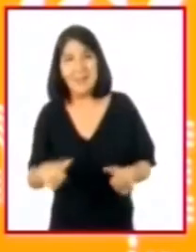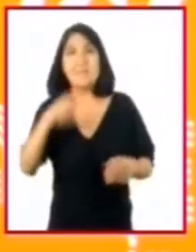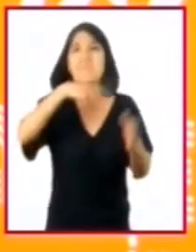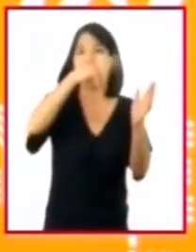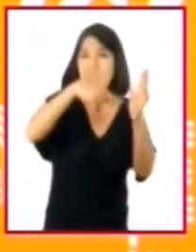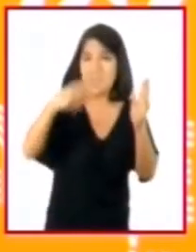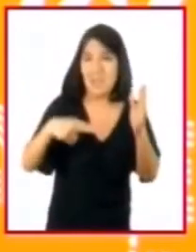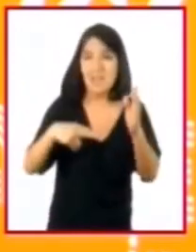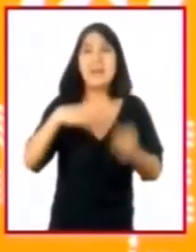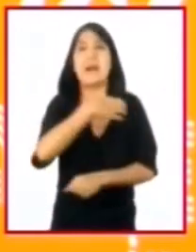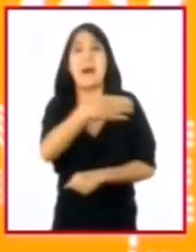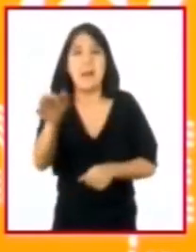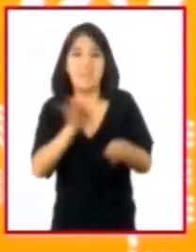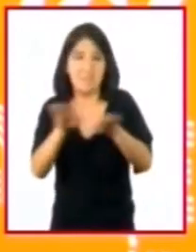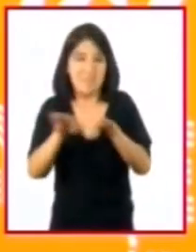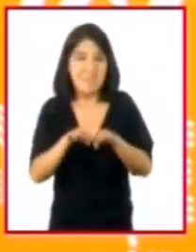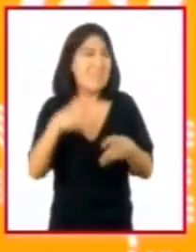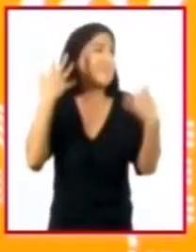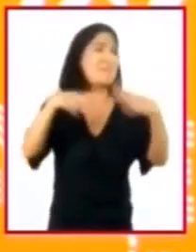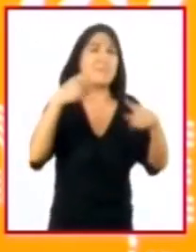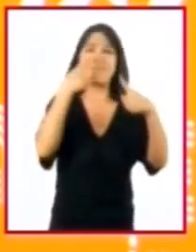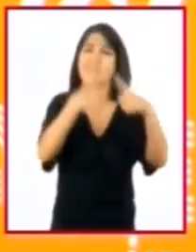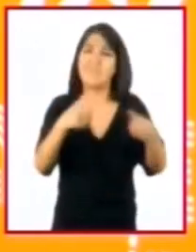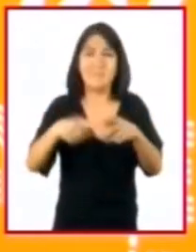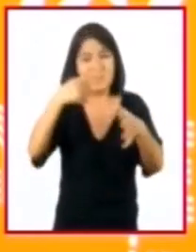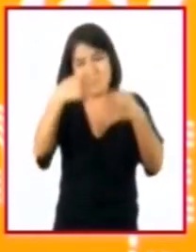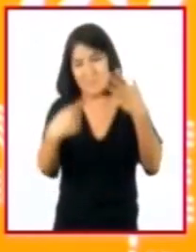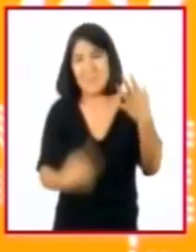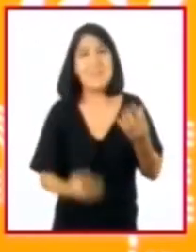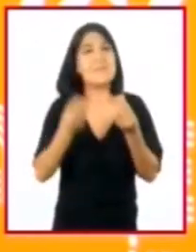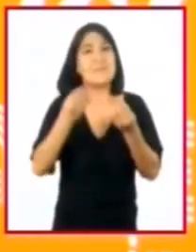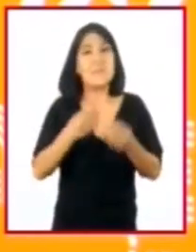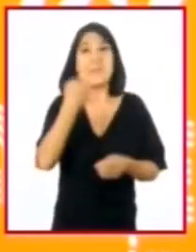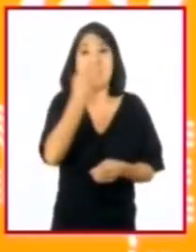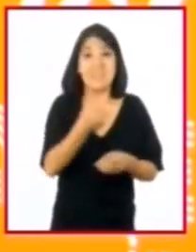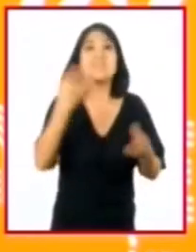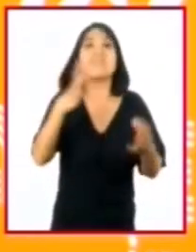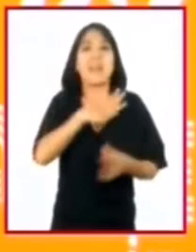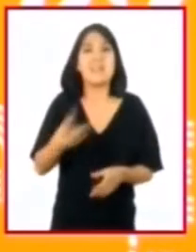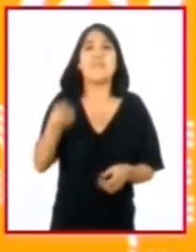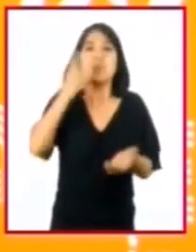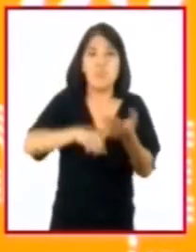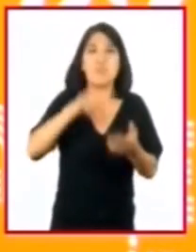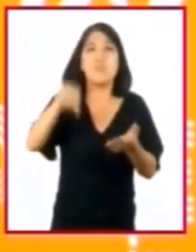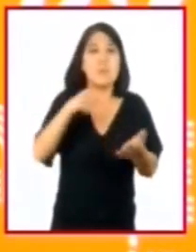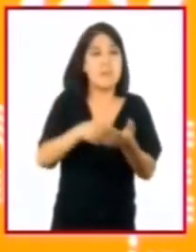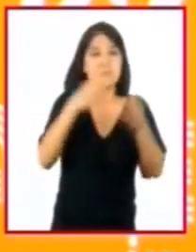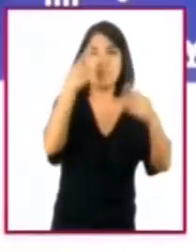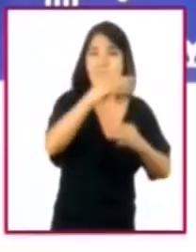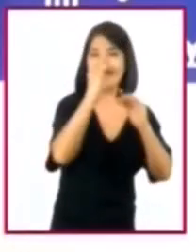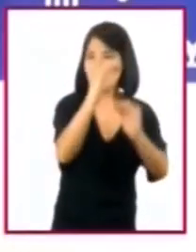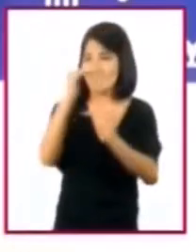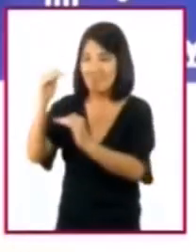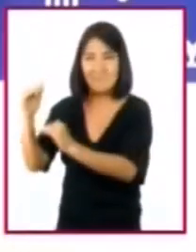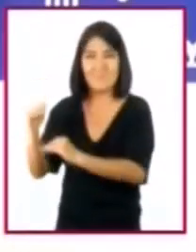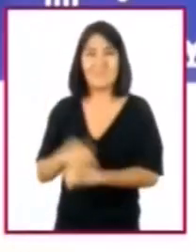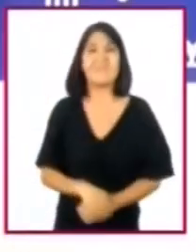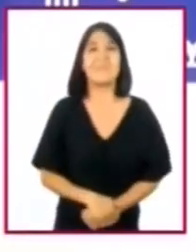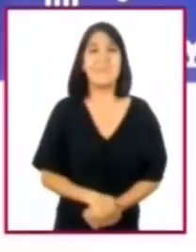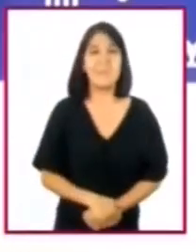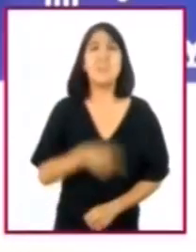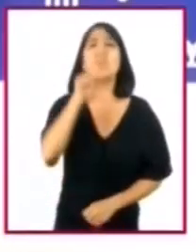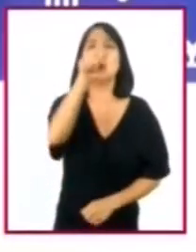pintores, campesinos, etc. Y todos vivían en zonas específicas según su oficio. ¿Y a